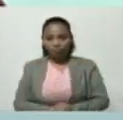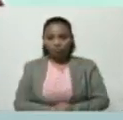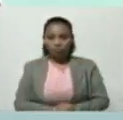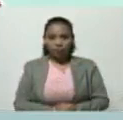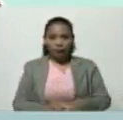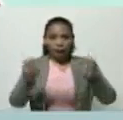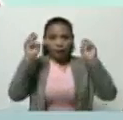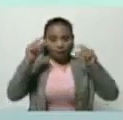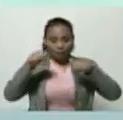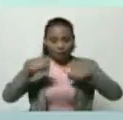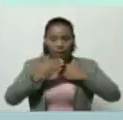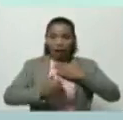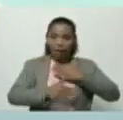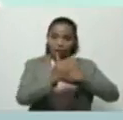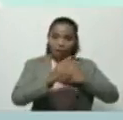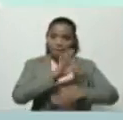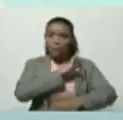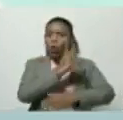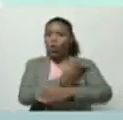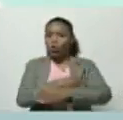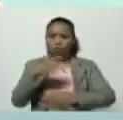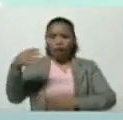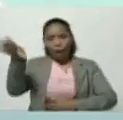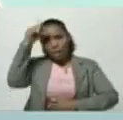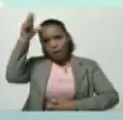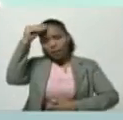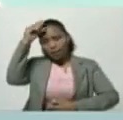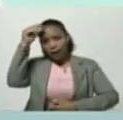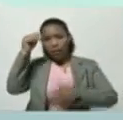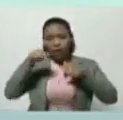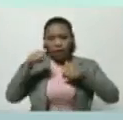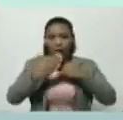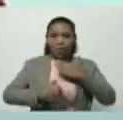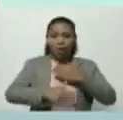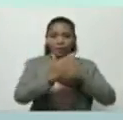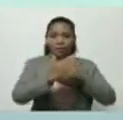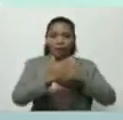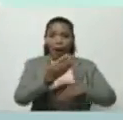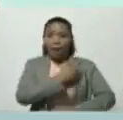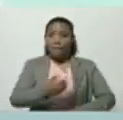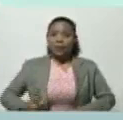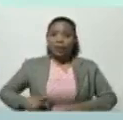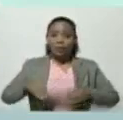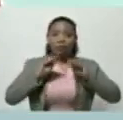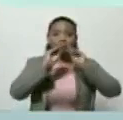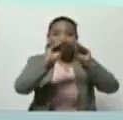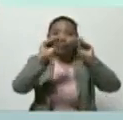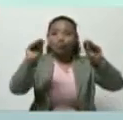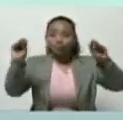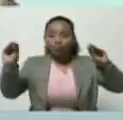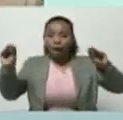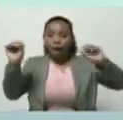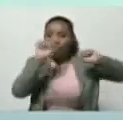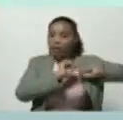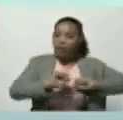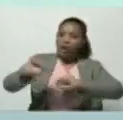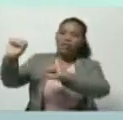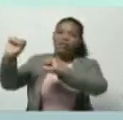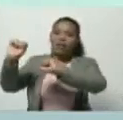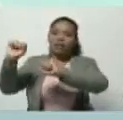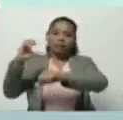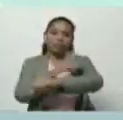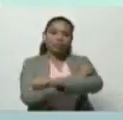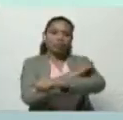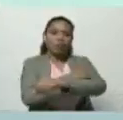Lecciones de aquí en adelante. Poderosas lecciones de aquí en adelante. El presidente ha llamado a combatir el caudillismo. ¿Cómo se combate el